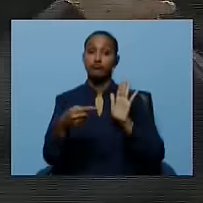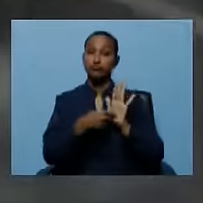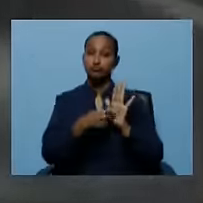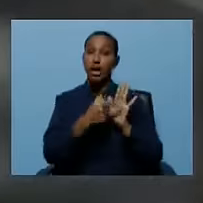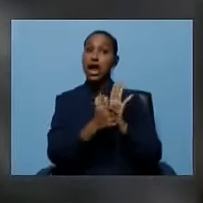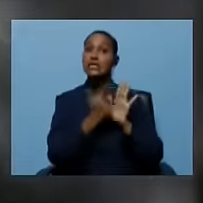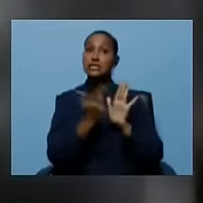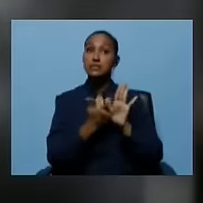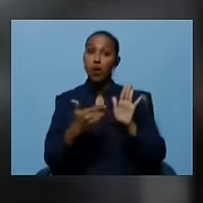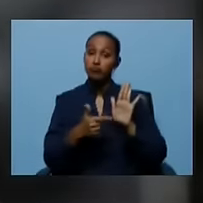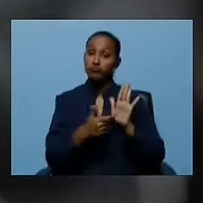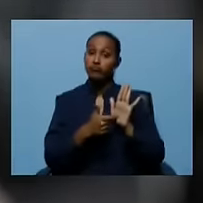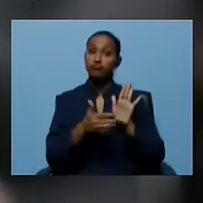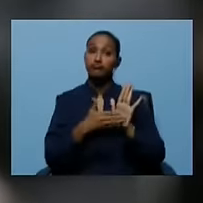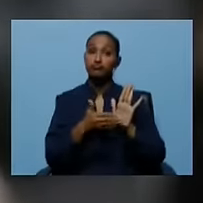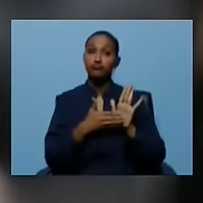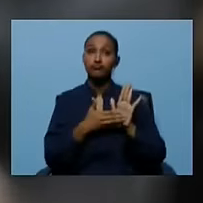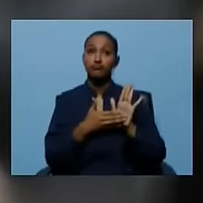Tenemos que buscar